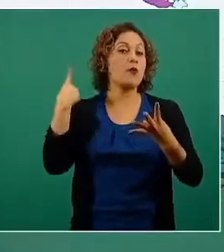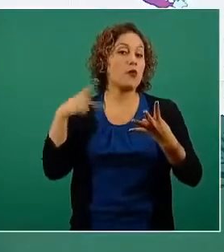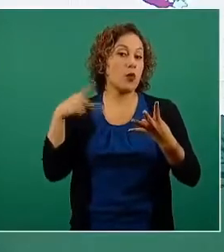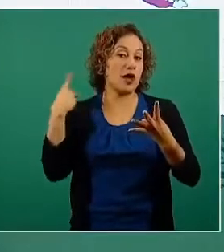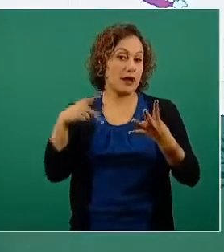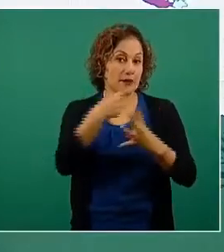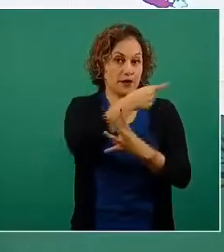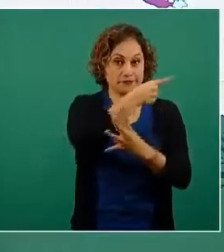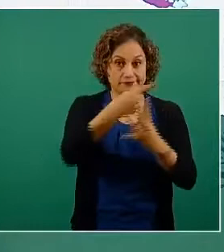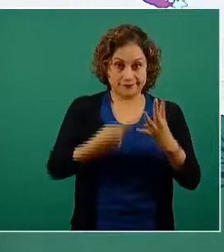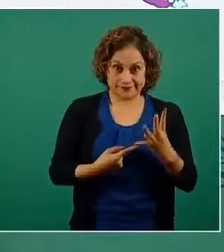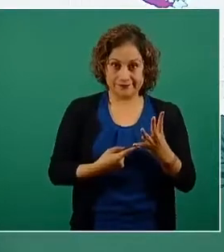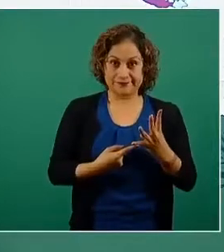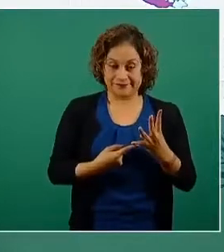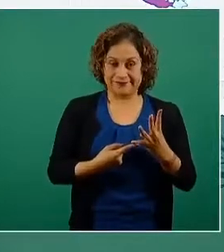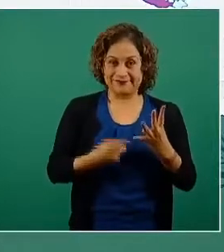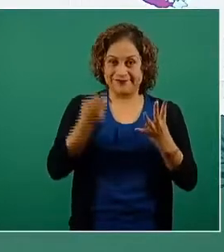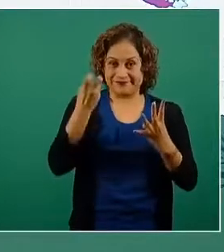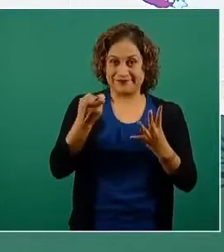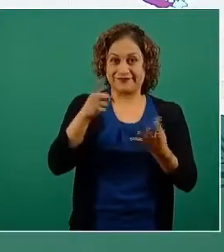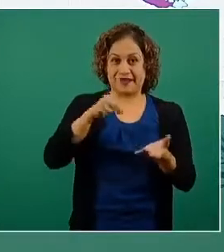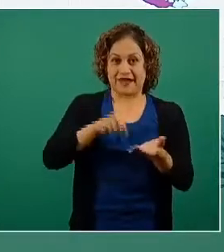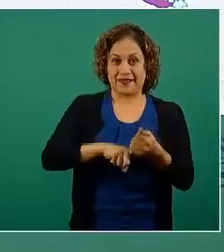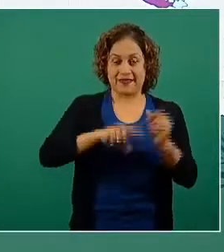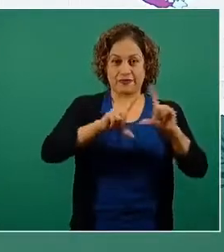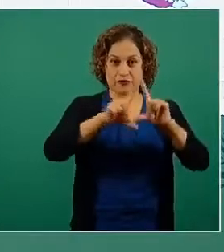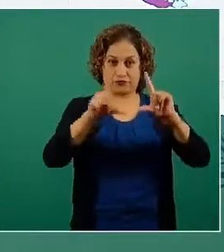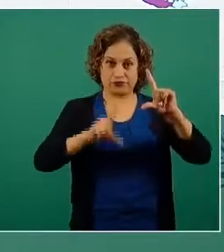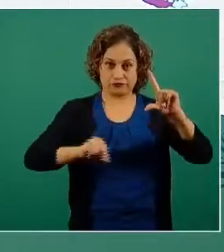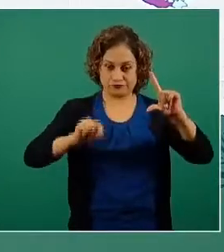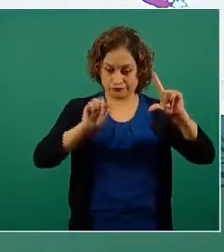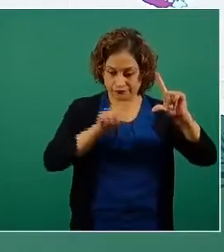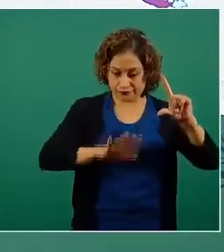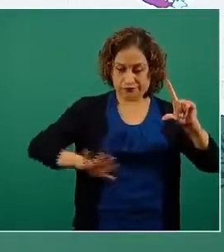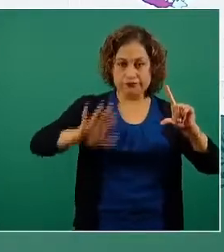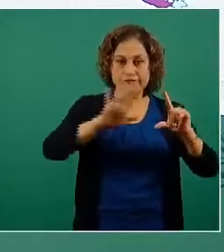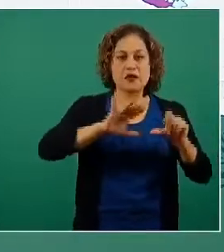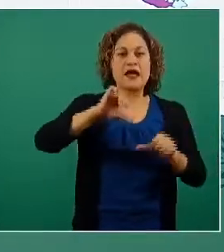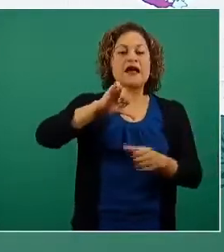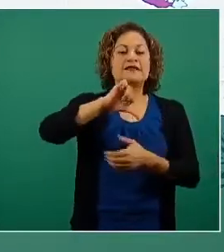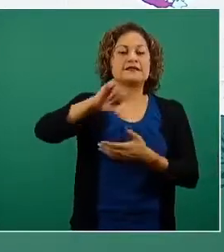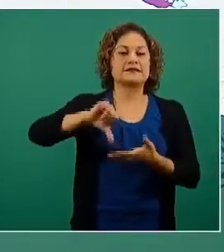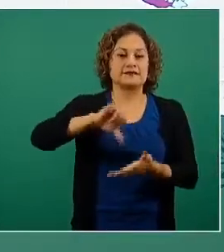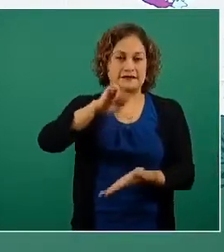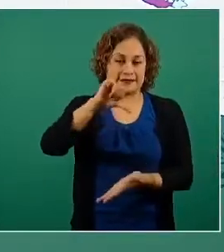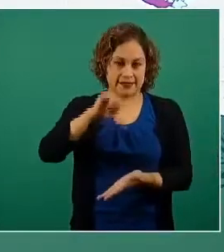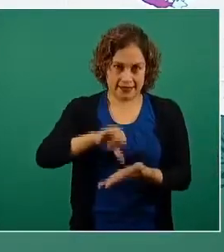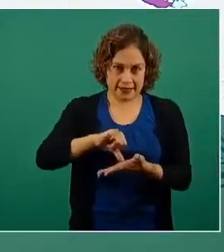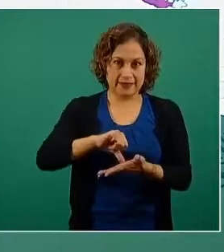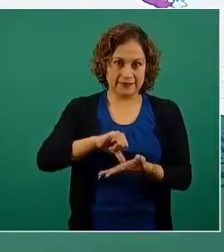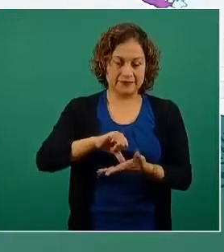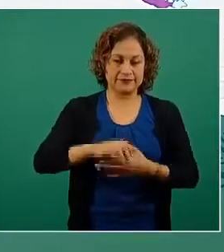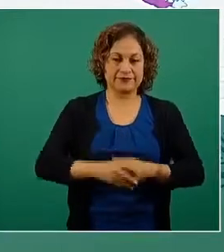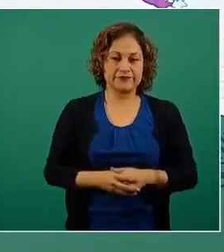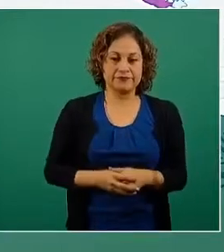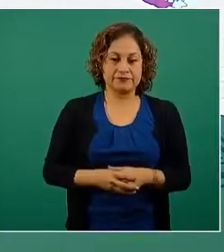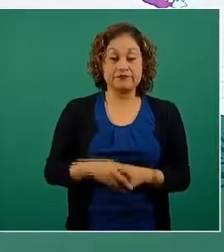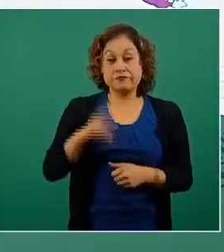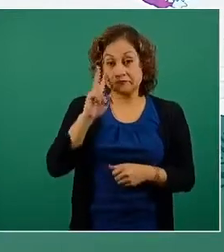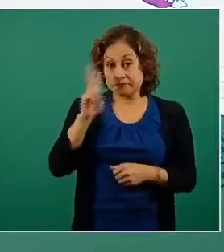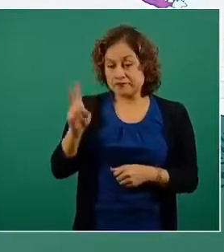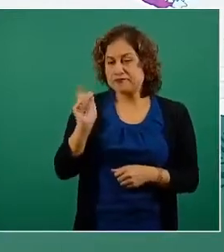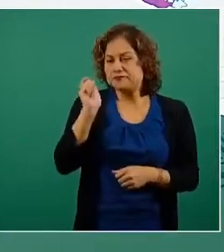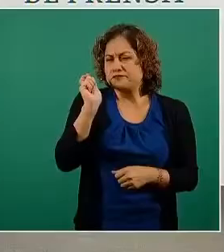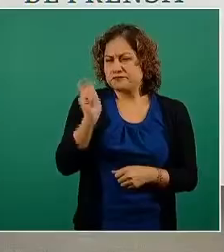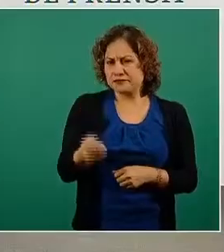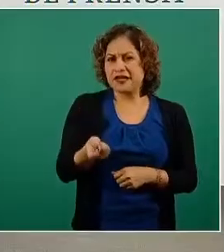está centrando obviamente en el centro del país, y aquí estas entidades pues obviamente tienen más del